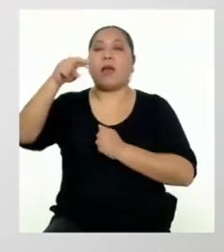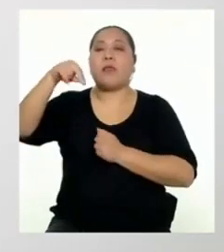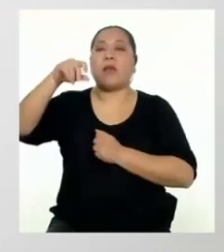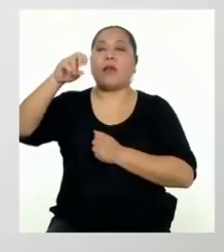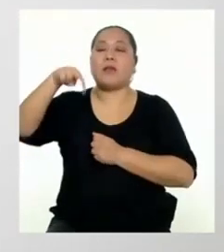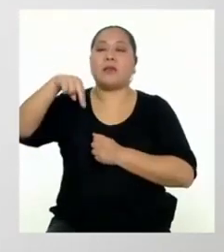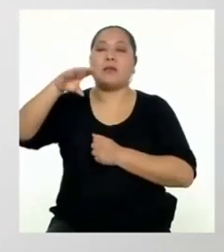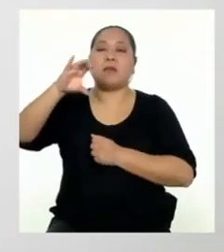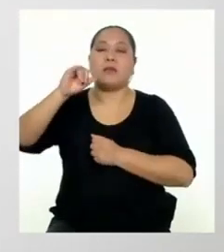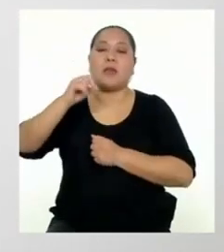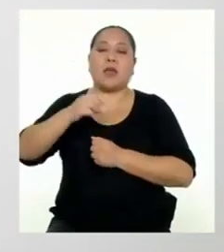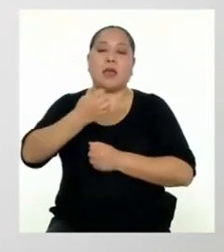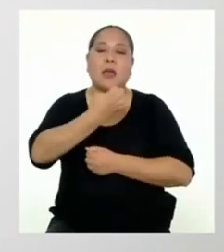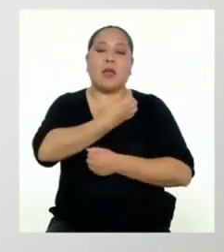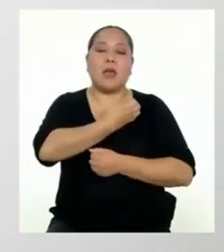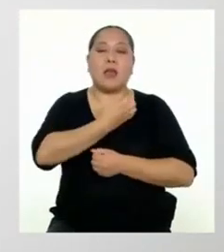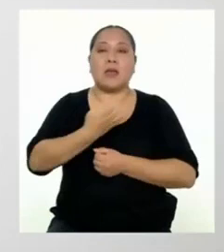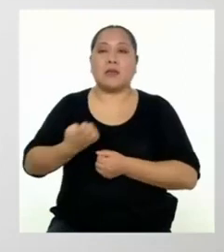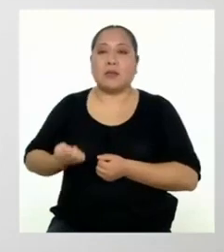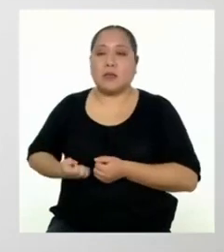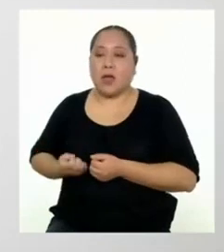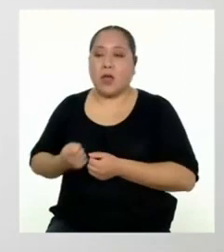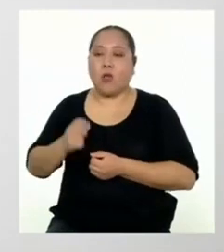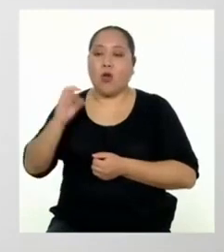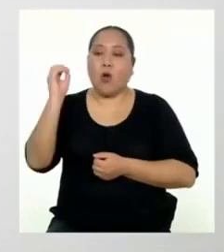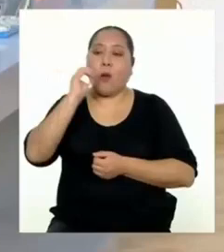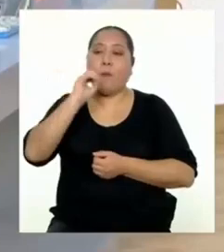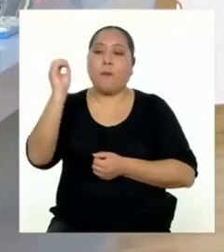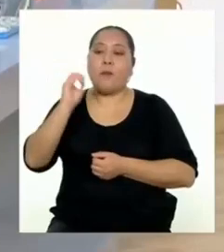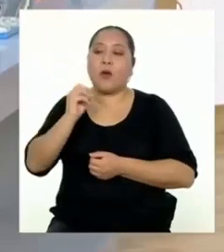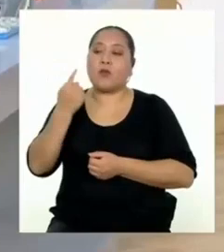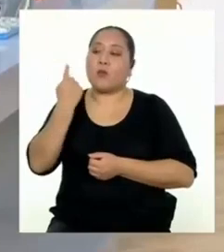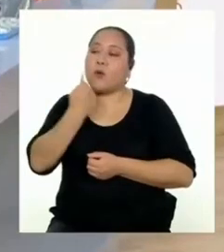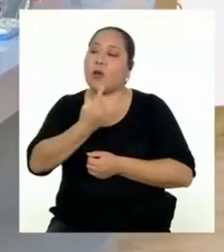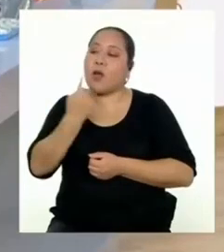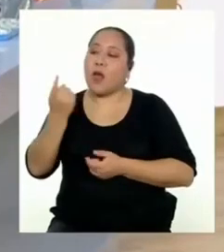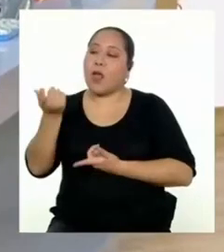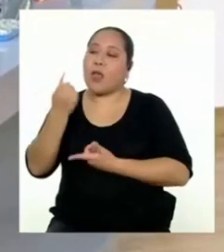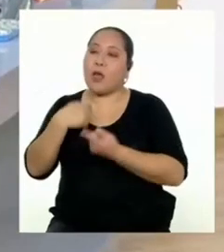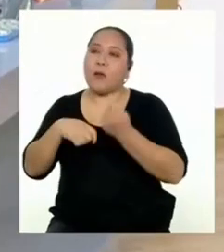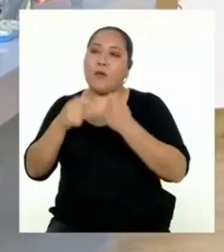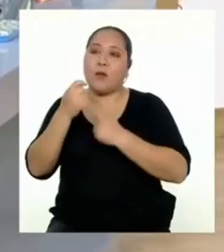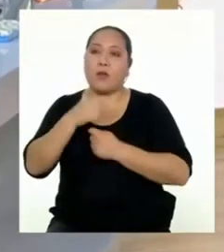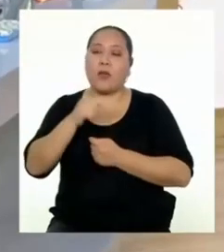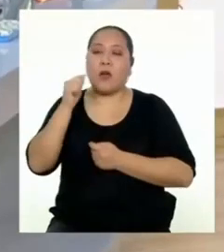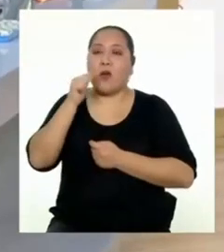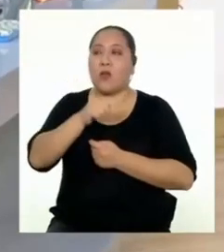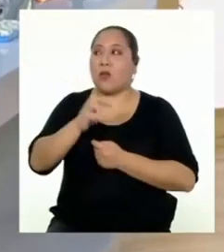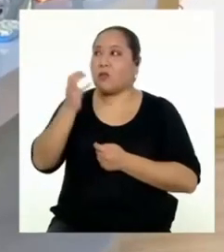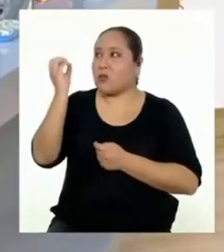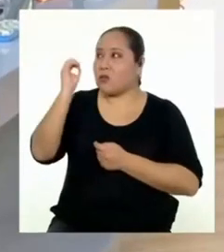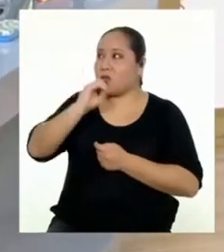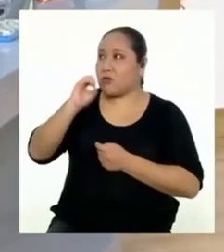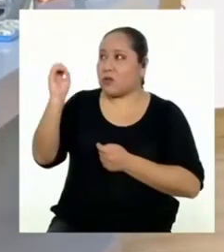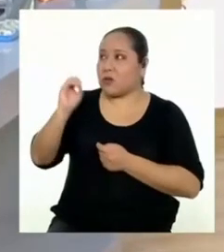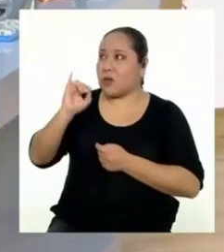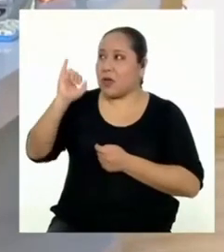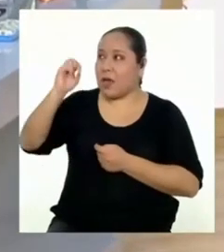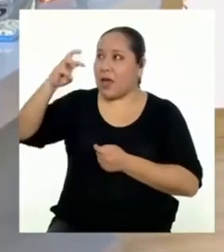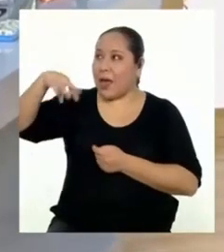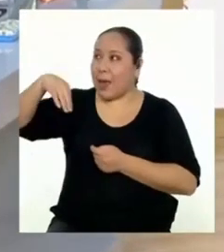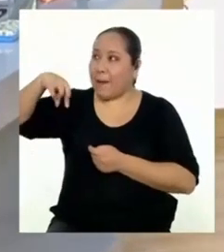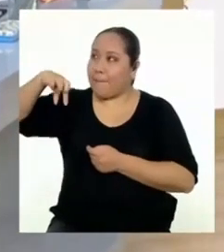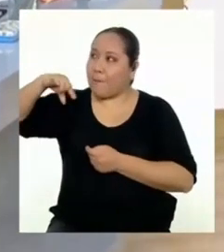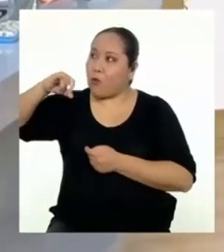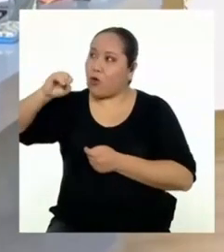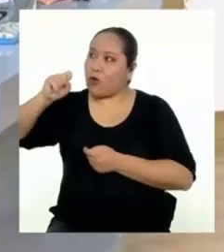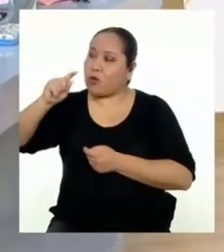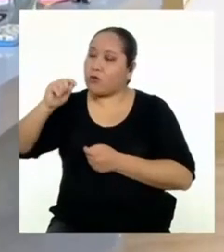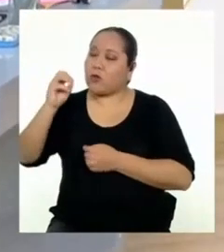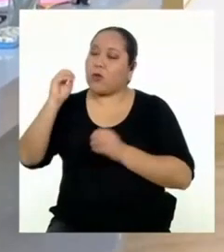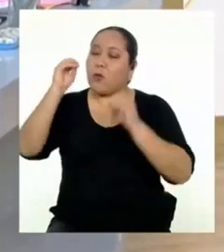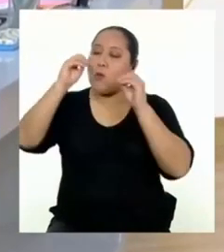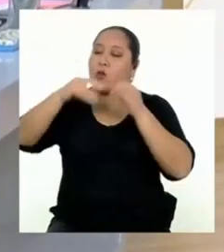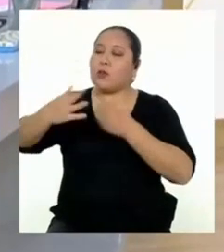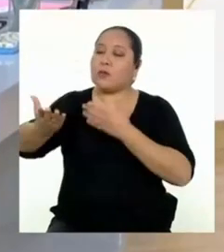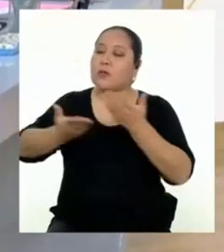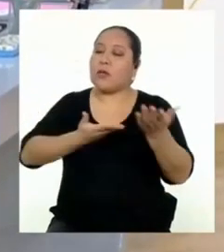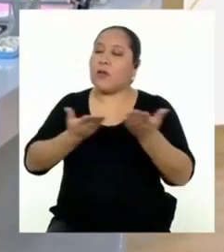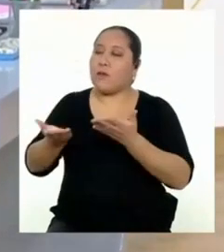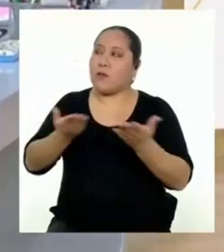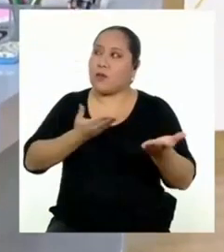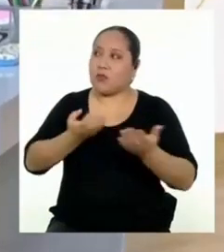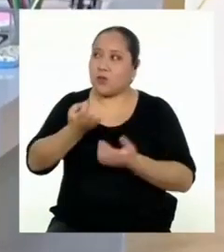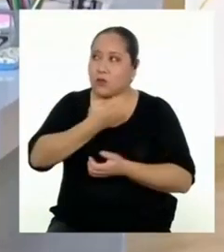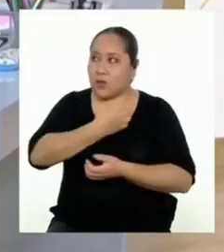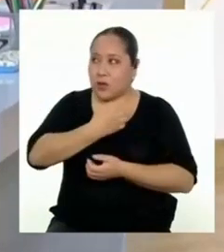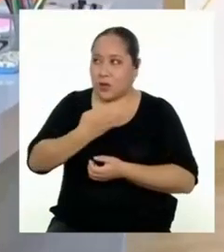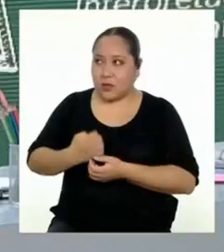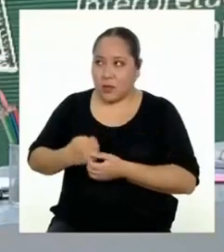los impuestos por cada una de las ventas que han logrado. Y con esos impuestos se podrán implementar los servicios públicos de los que